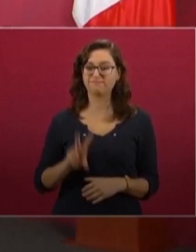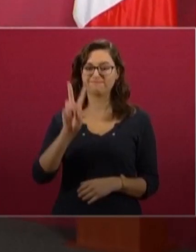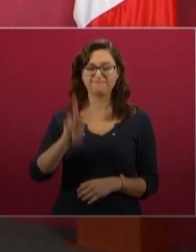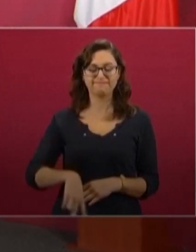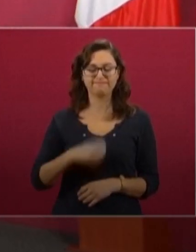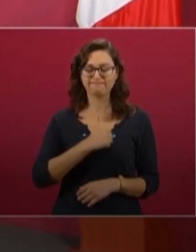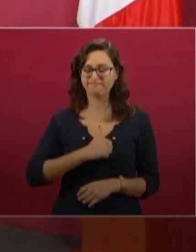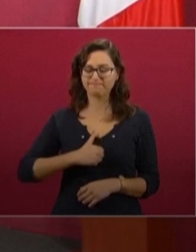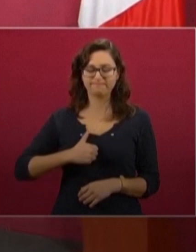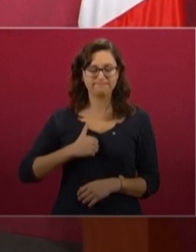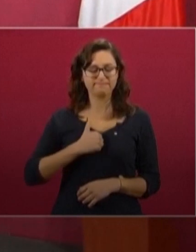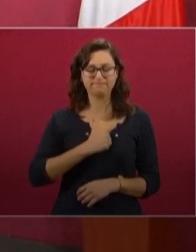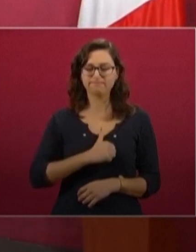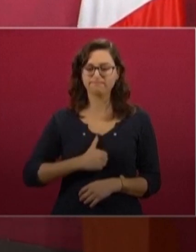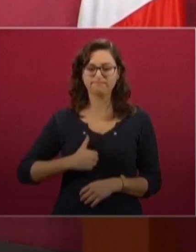lamentable.